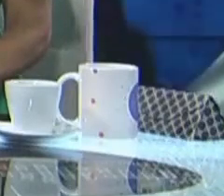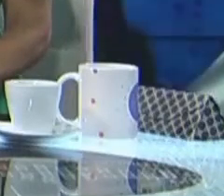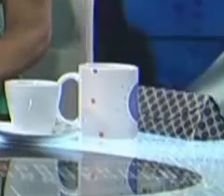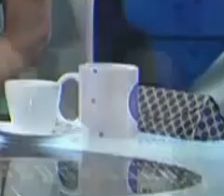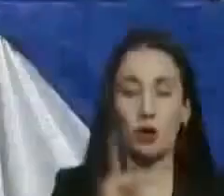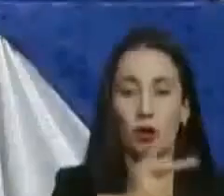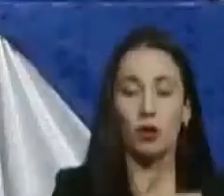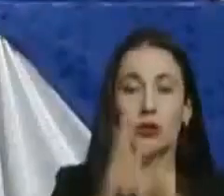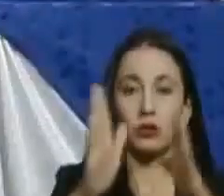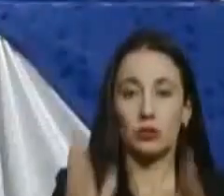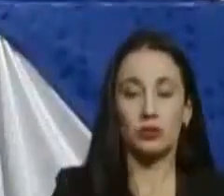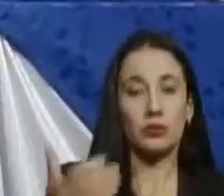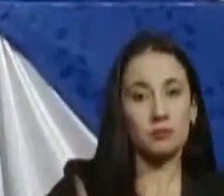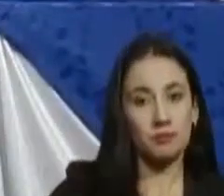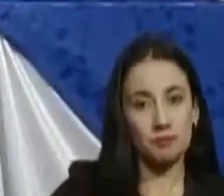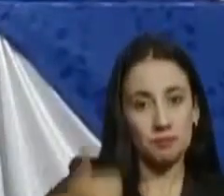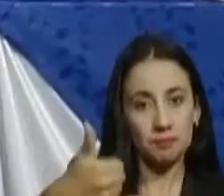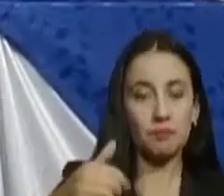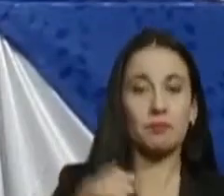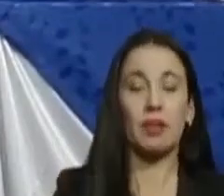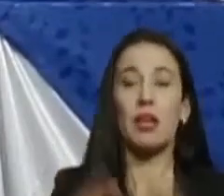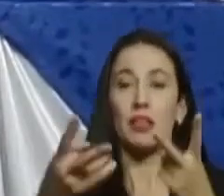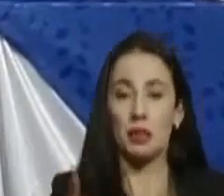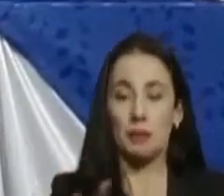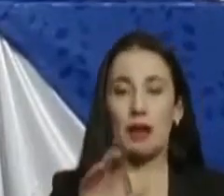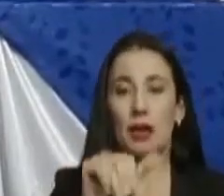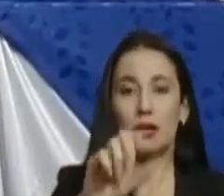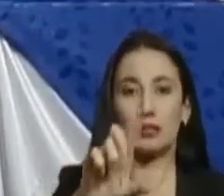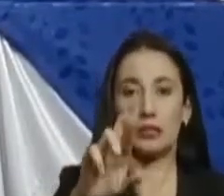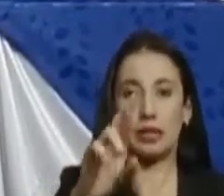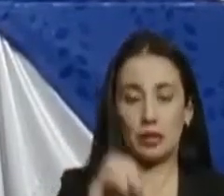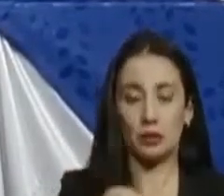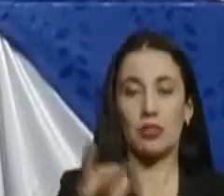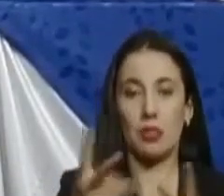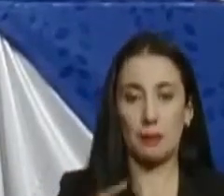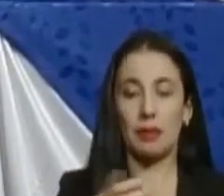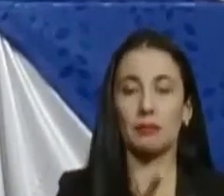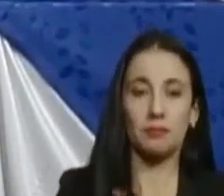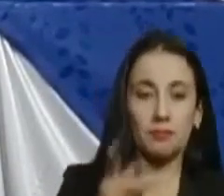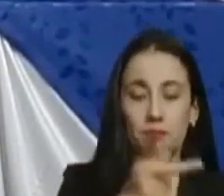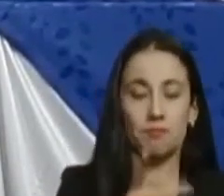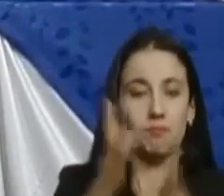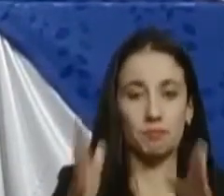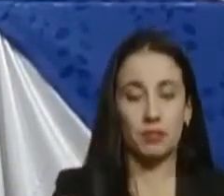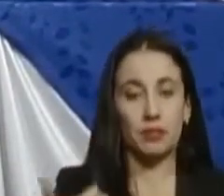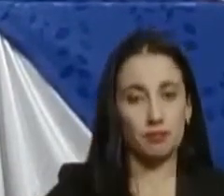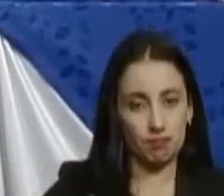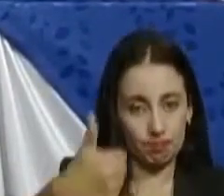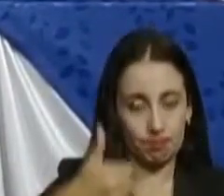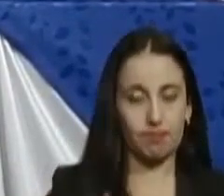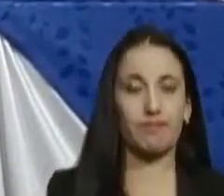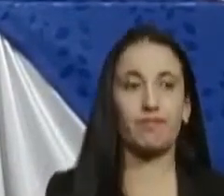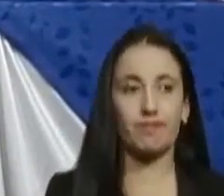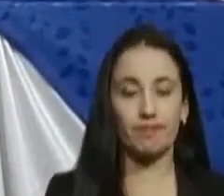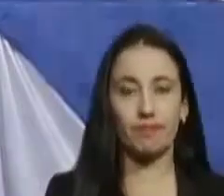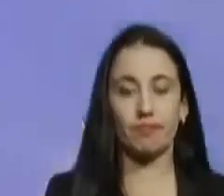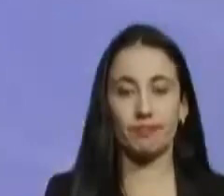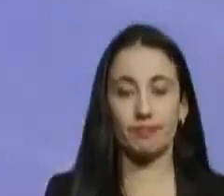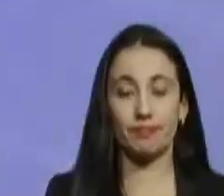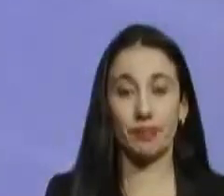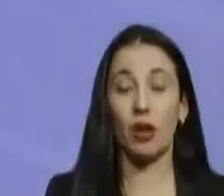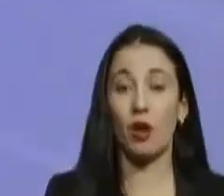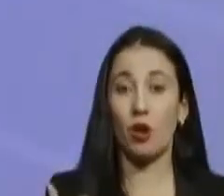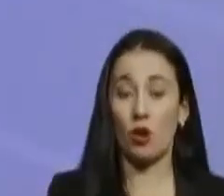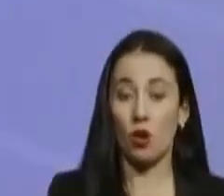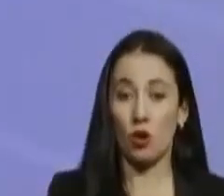anunciado por parte del CNE. Escuchemos. Estela Acero, consejera del Consejo Nacional Electoral. Damos paso